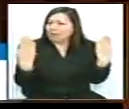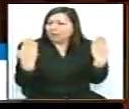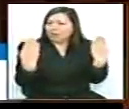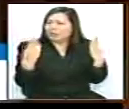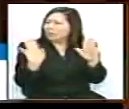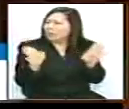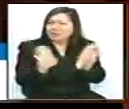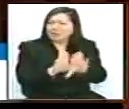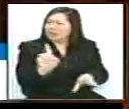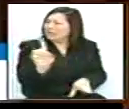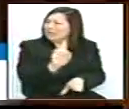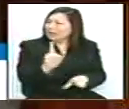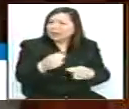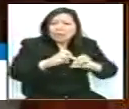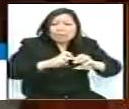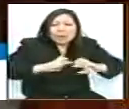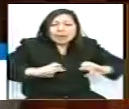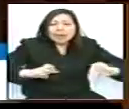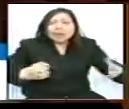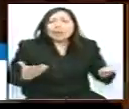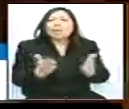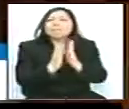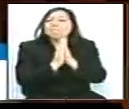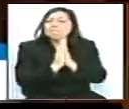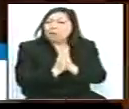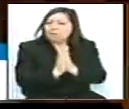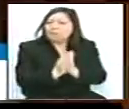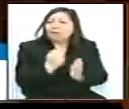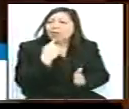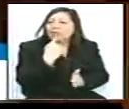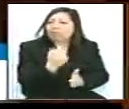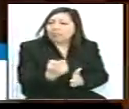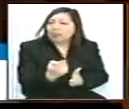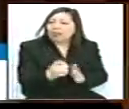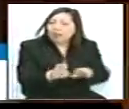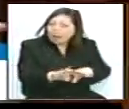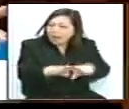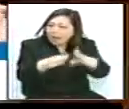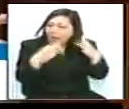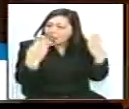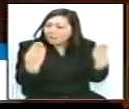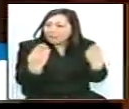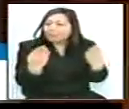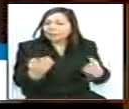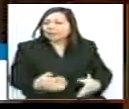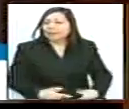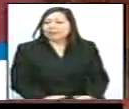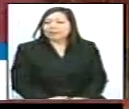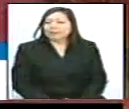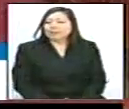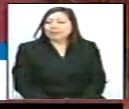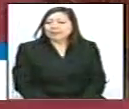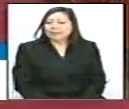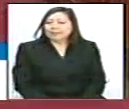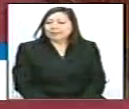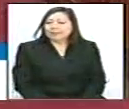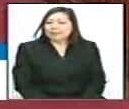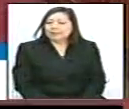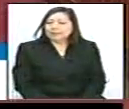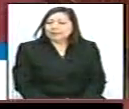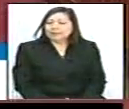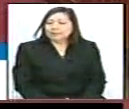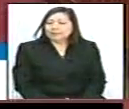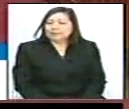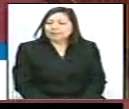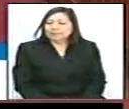no es una cárcel, este es el Parlamento. Por favor, le pido a usted que disponga a abrir las puertas porque no se puede seguir. A ver, un momento. Suspende la